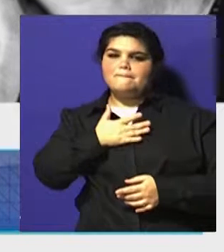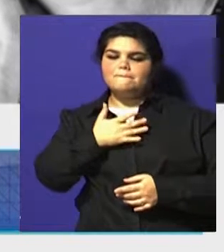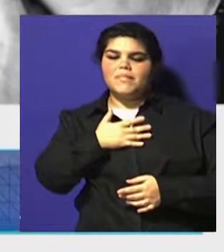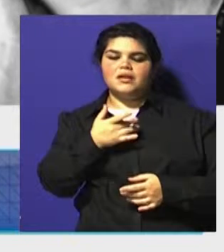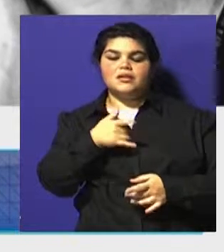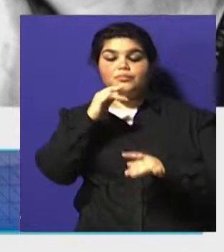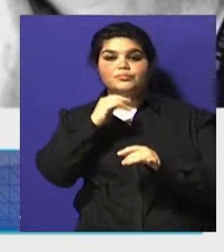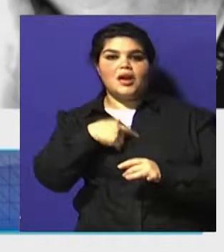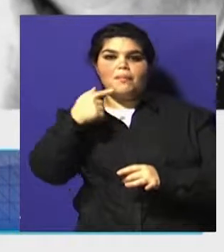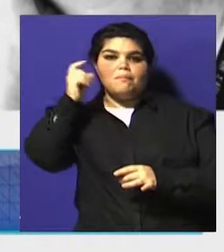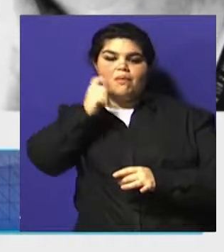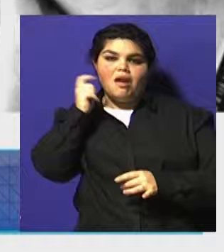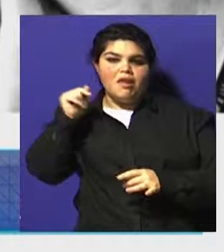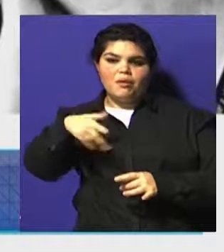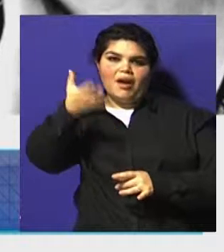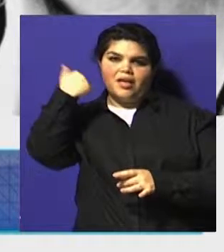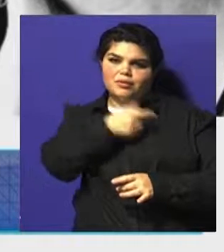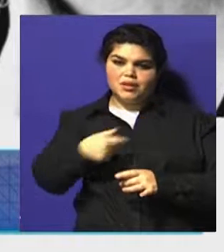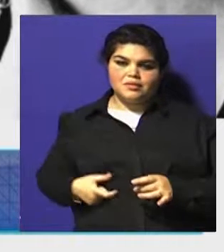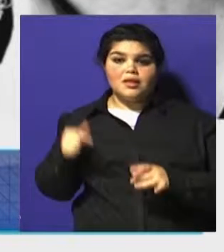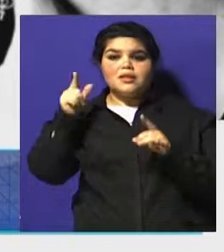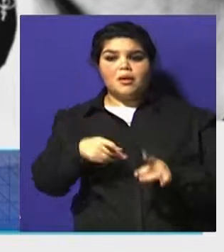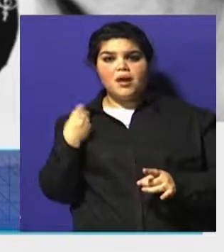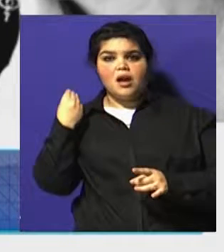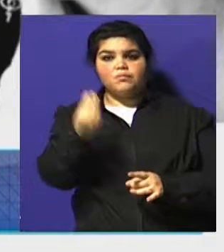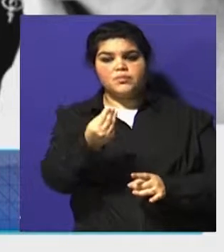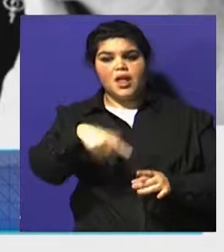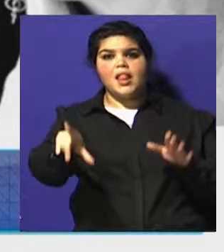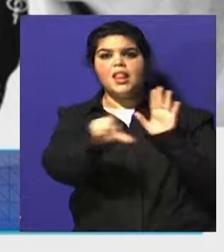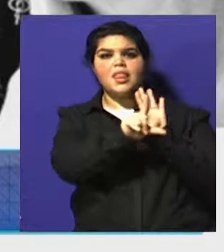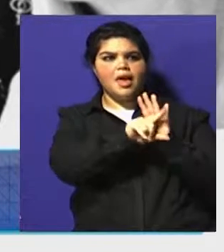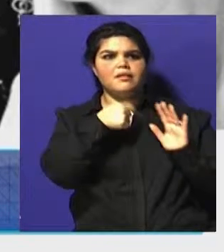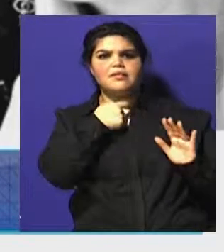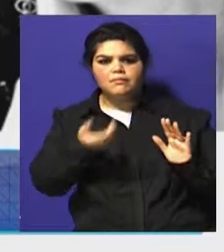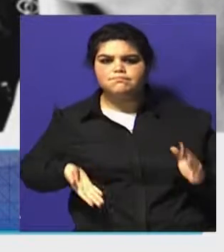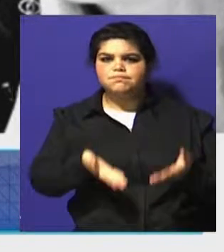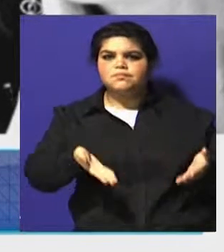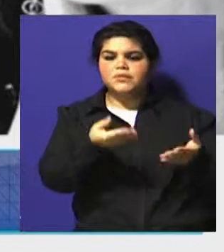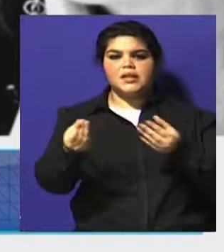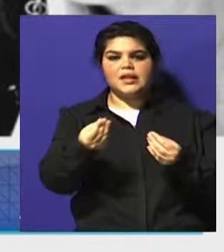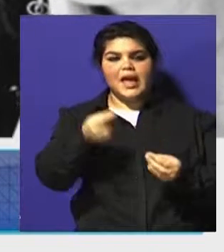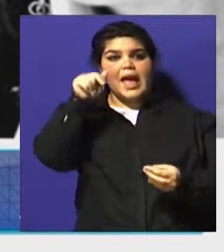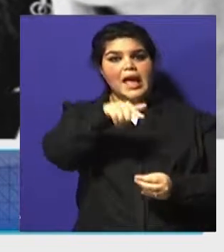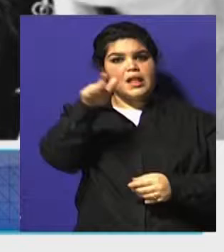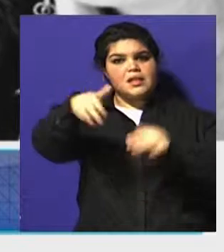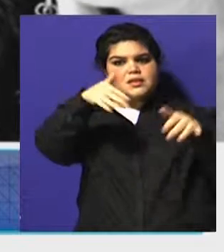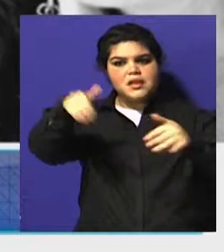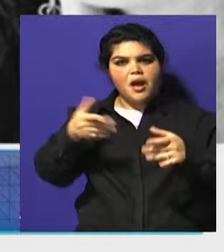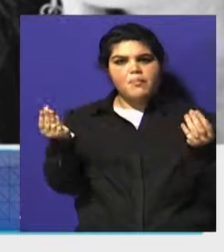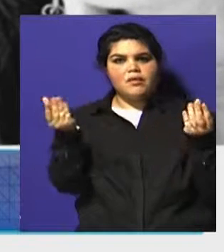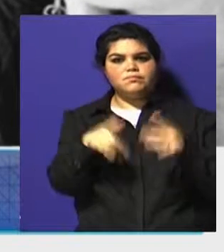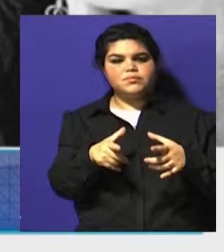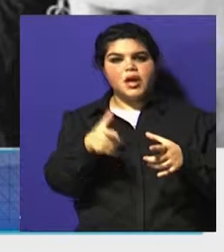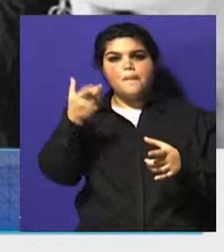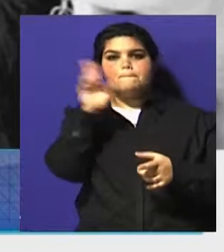actor uno de los tantos referentes, ¿no?, que se puso al hombro esta ley y llamó y convocó a la discusión a 6